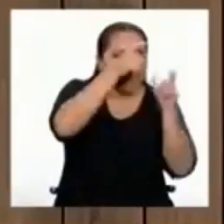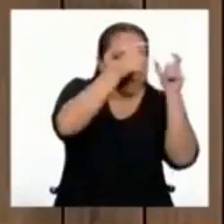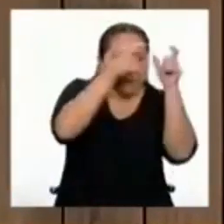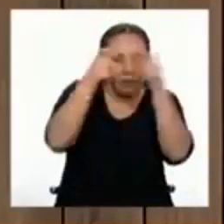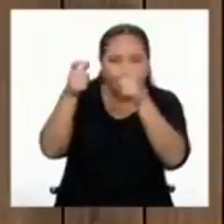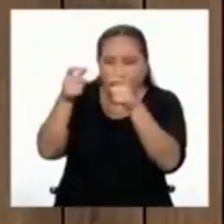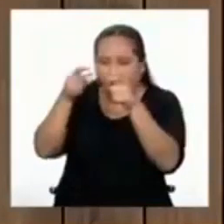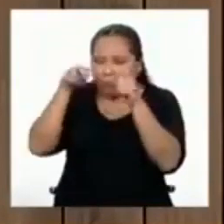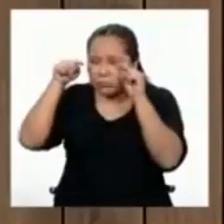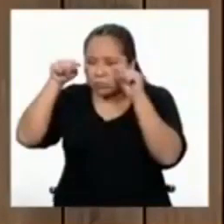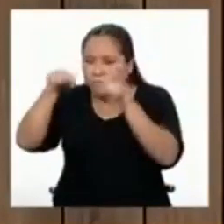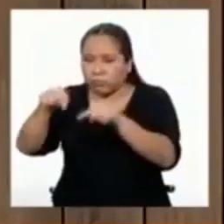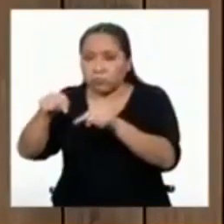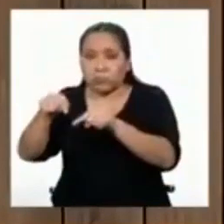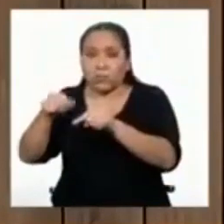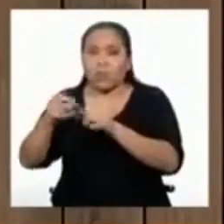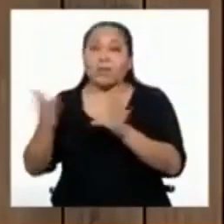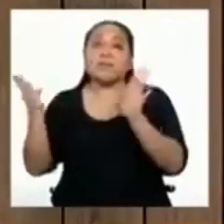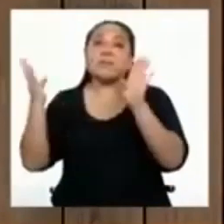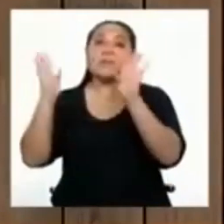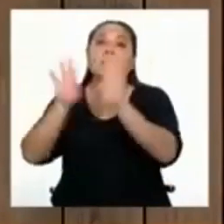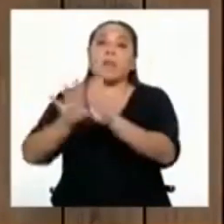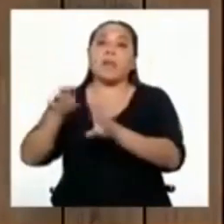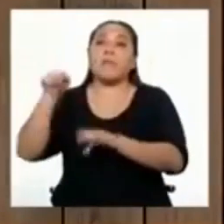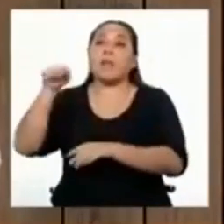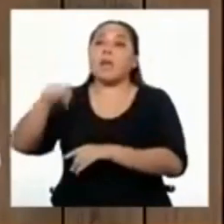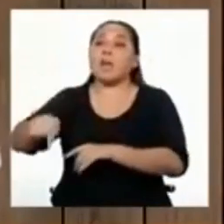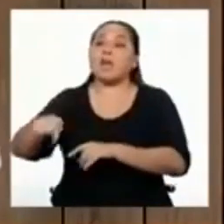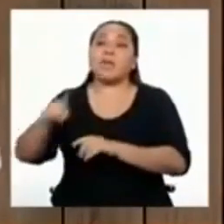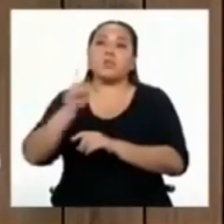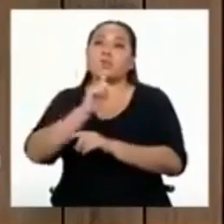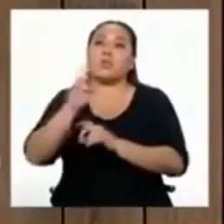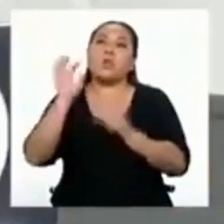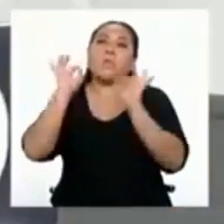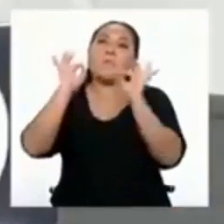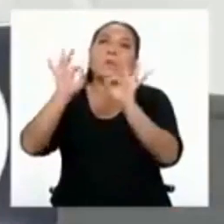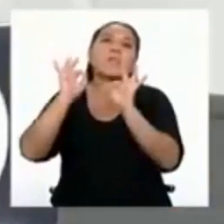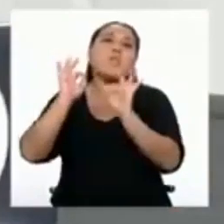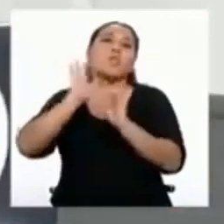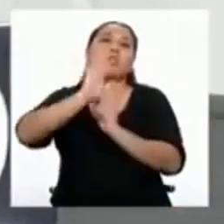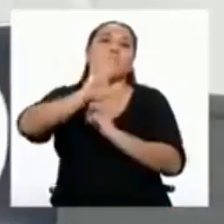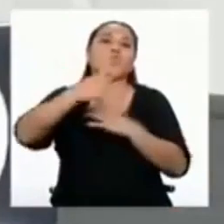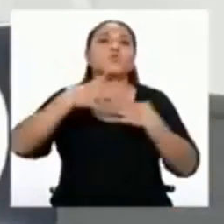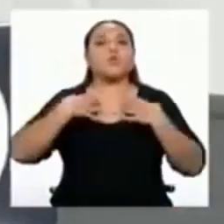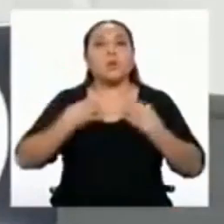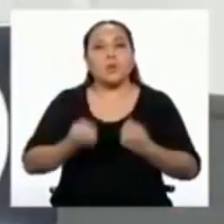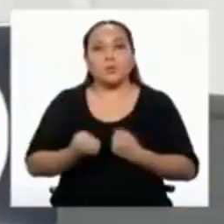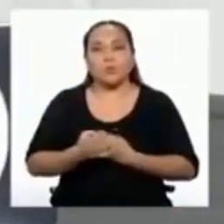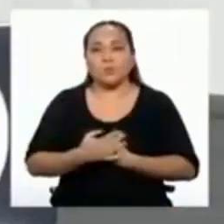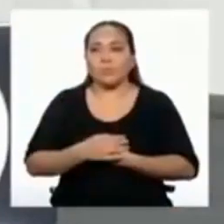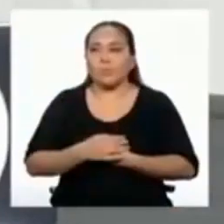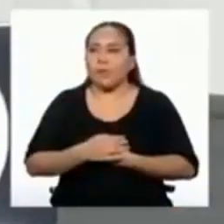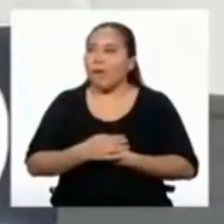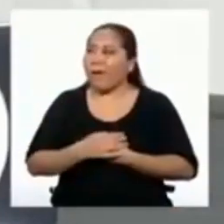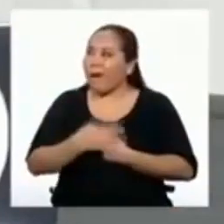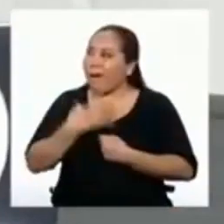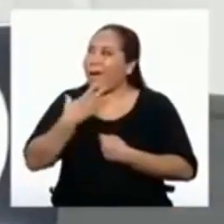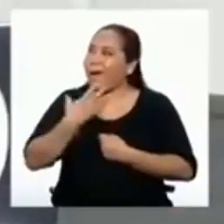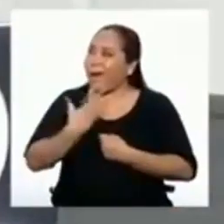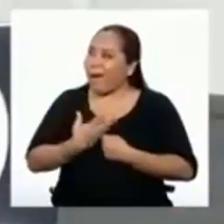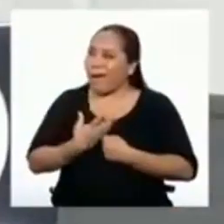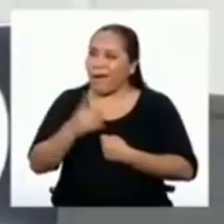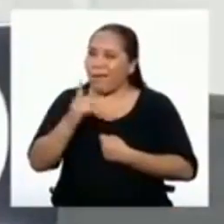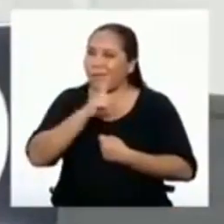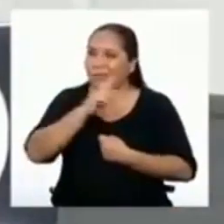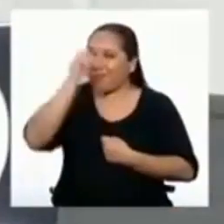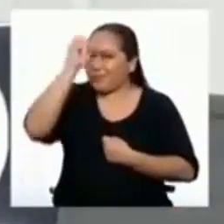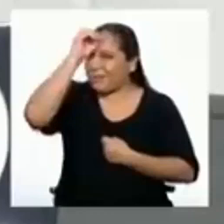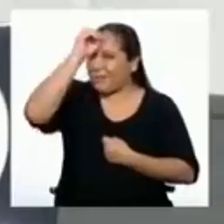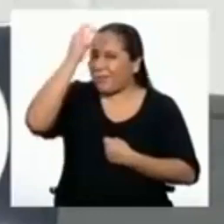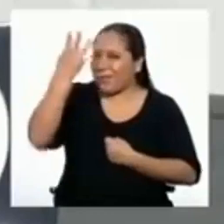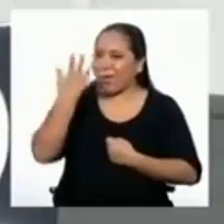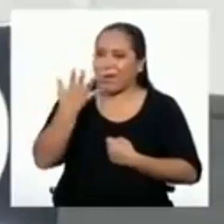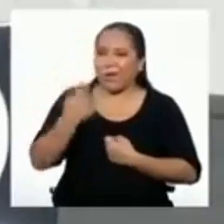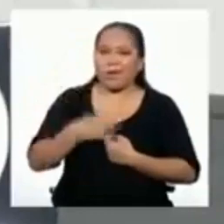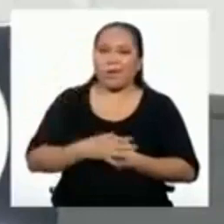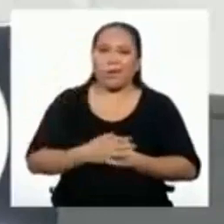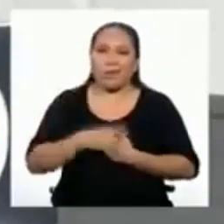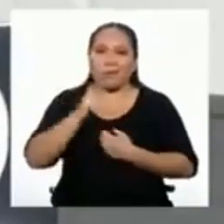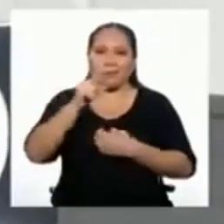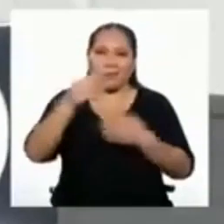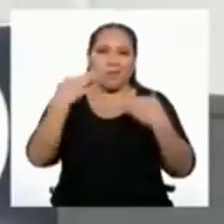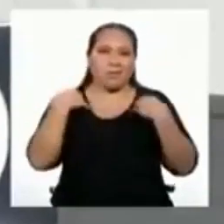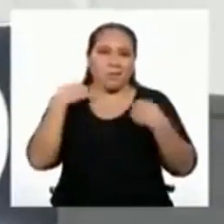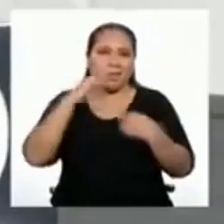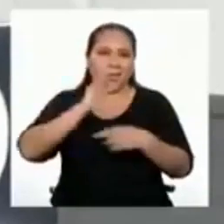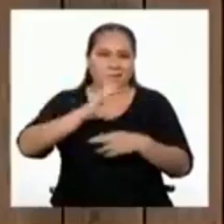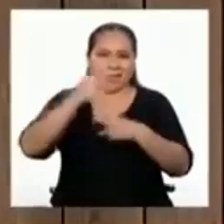estos locales no pongan en riesgo nuestra salud. ¡Ah, su! De verdad que no sabía que cumplían estos roles